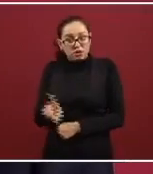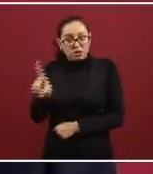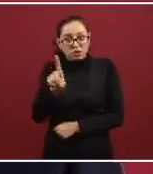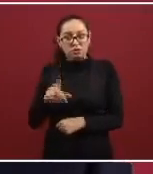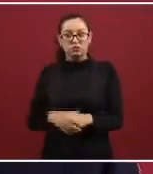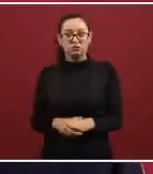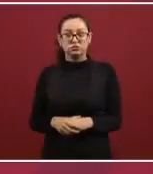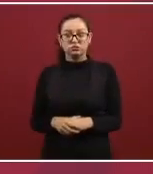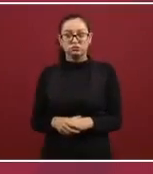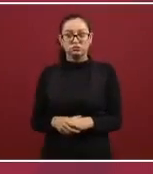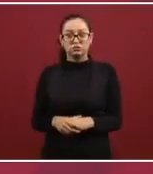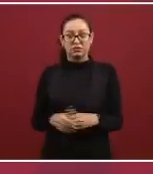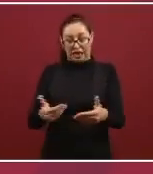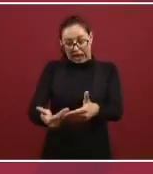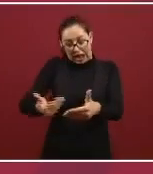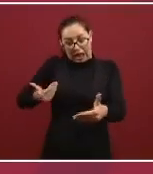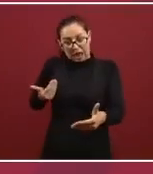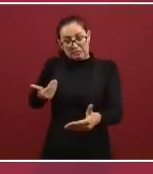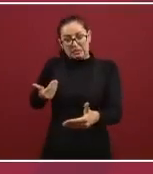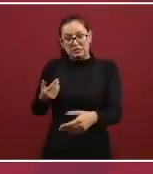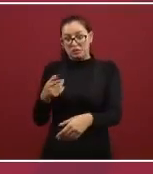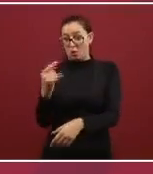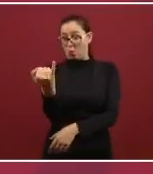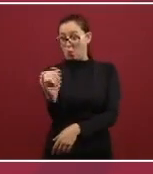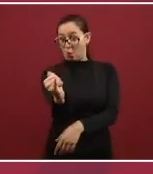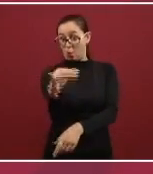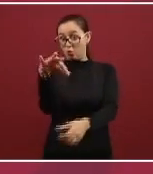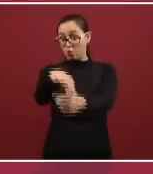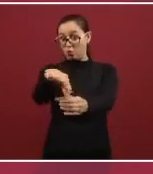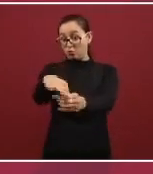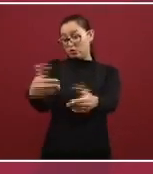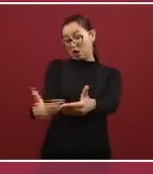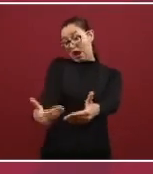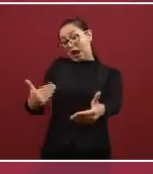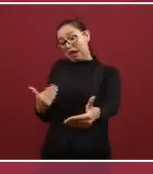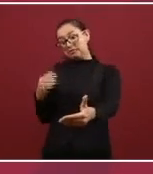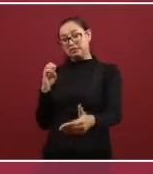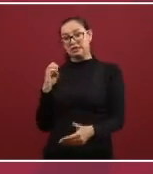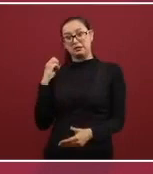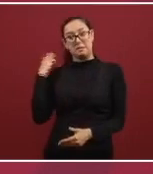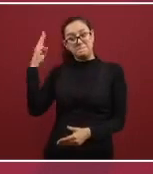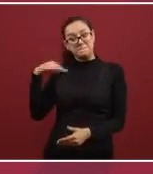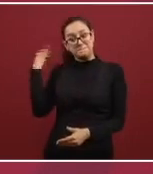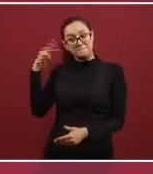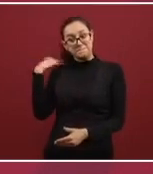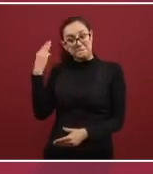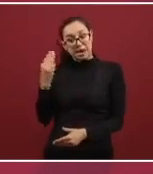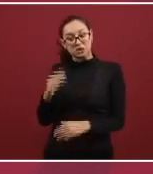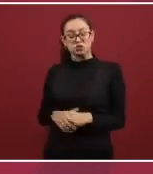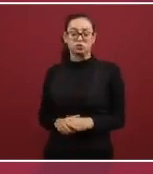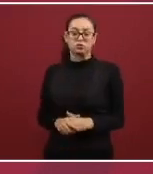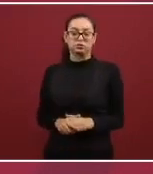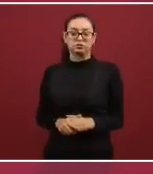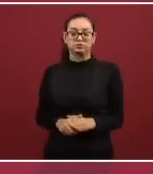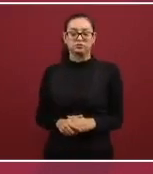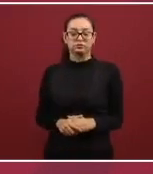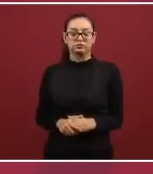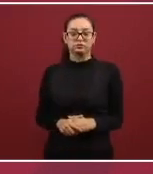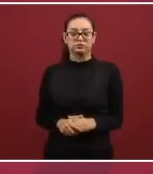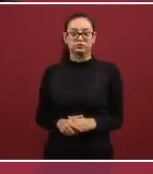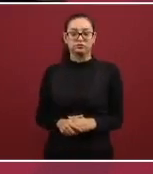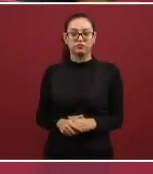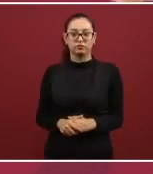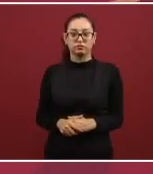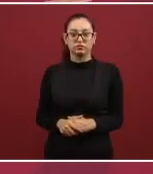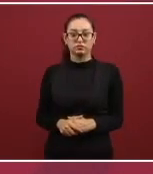se adelanta, porque la elección federal es en junio, creo,